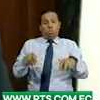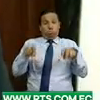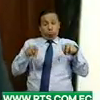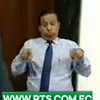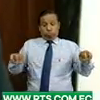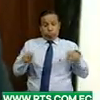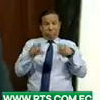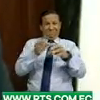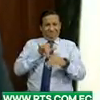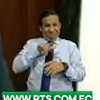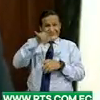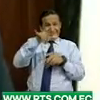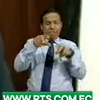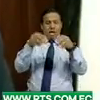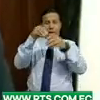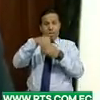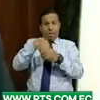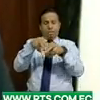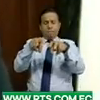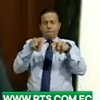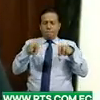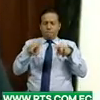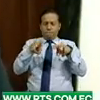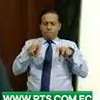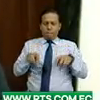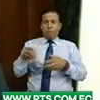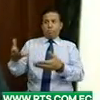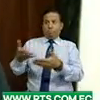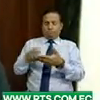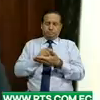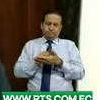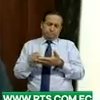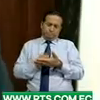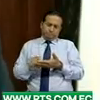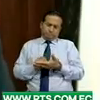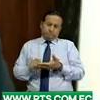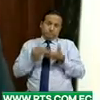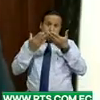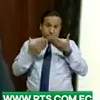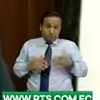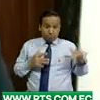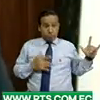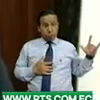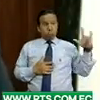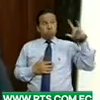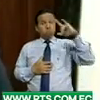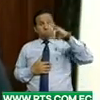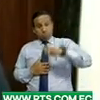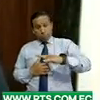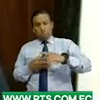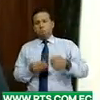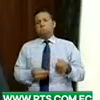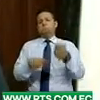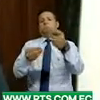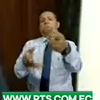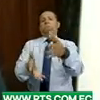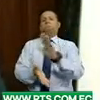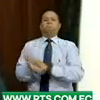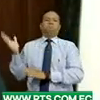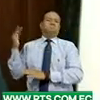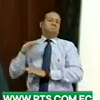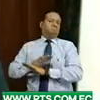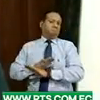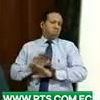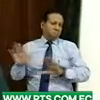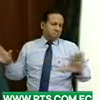a su vez en el vuelo sean llenados de estos formularios, que es información relativamente básica, ¿no? El nombre, apellido,